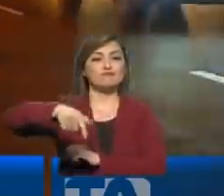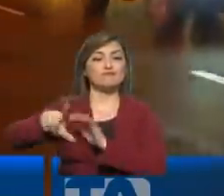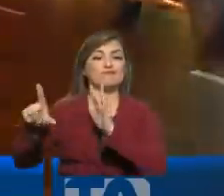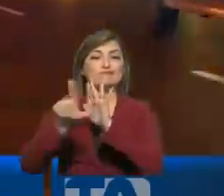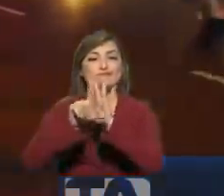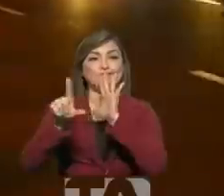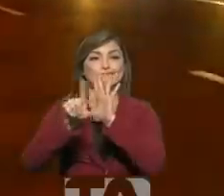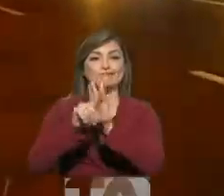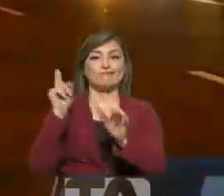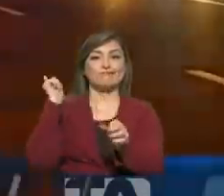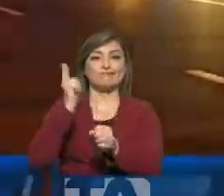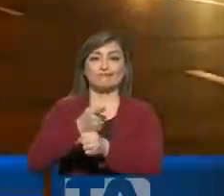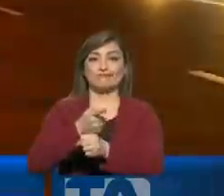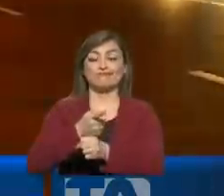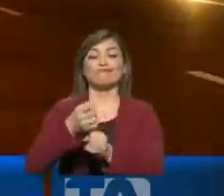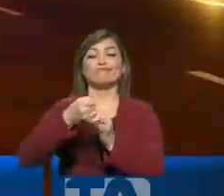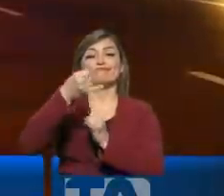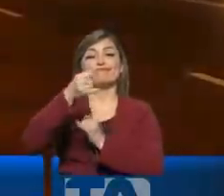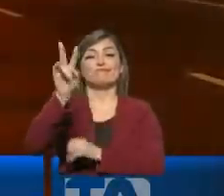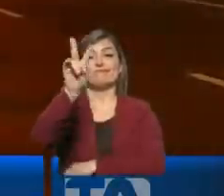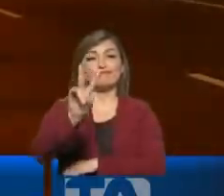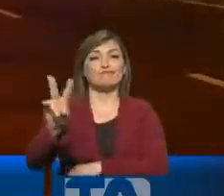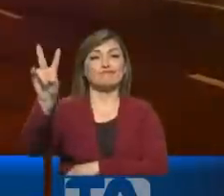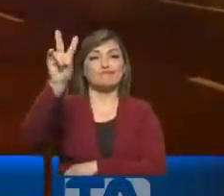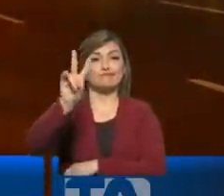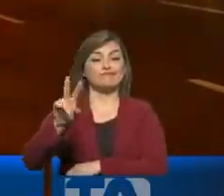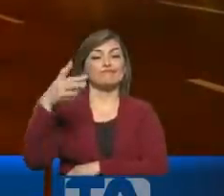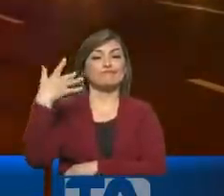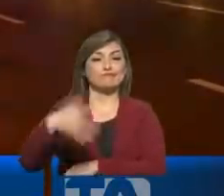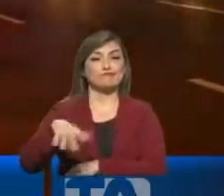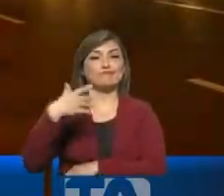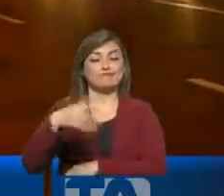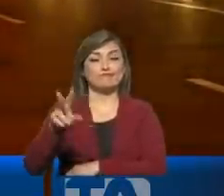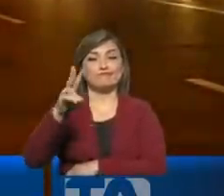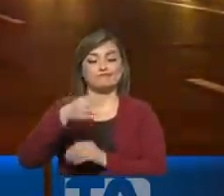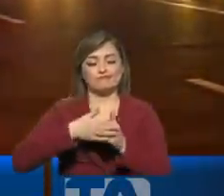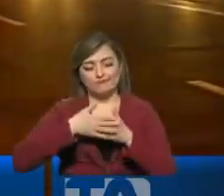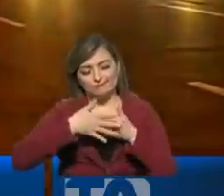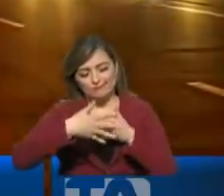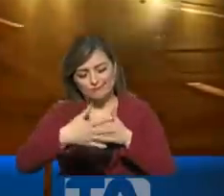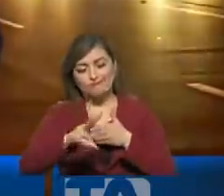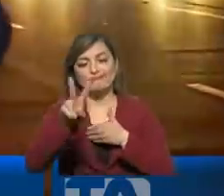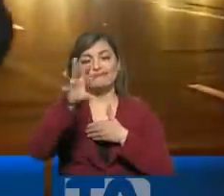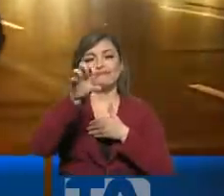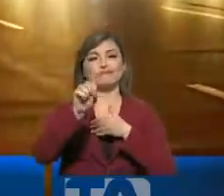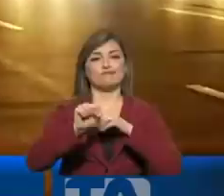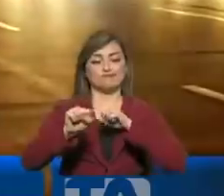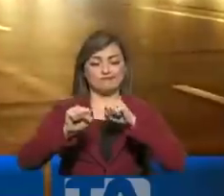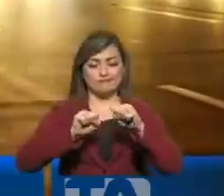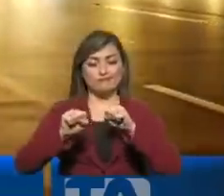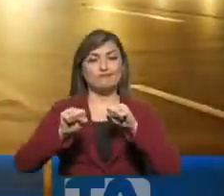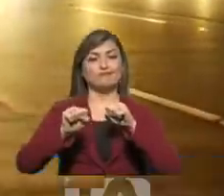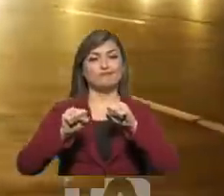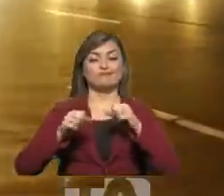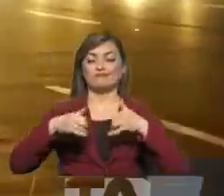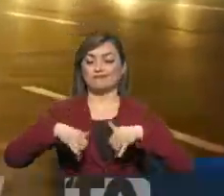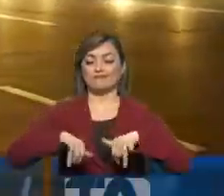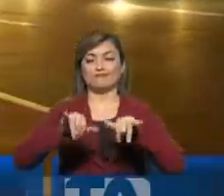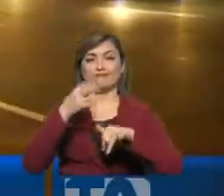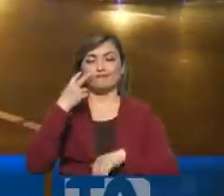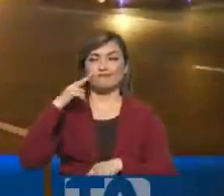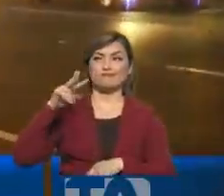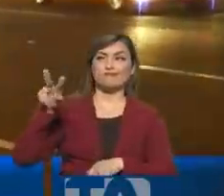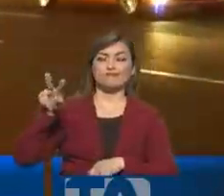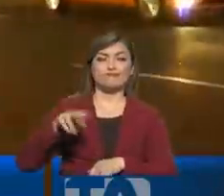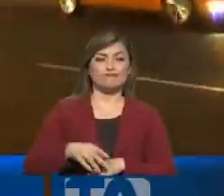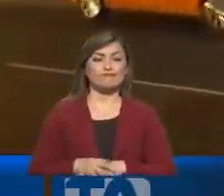toque de queda en este último viernes del estado de excepción que se va a extender hasta el 20 de mayo y las imágenes hablan por sí